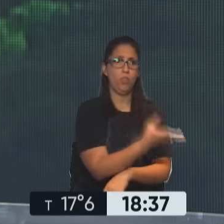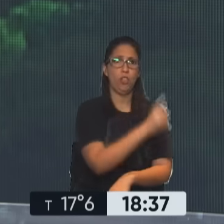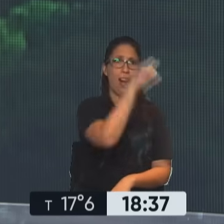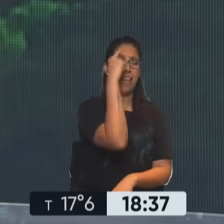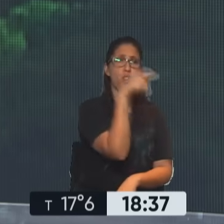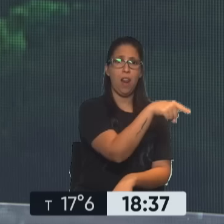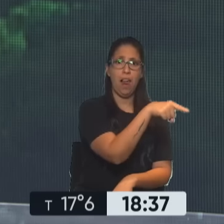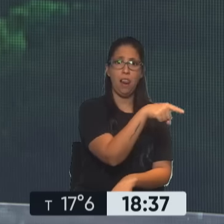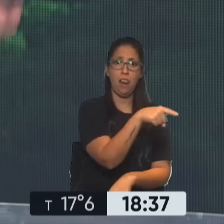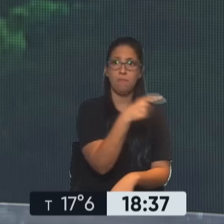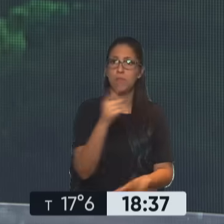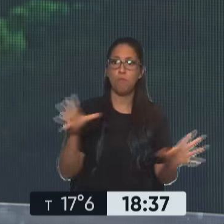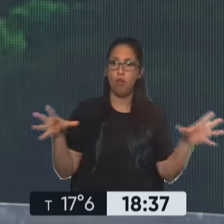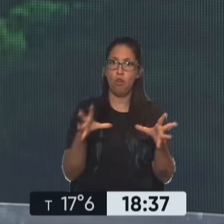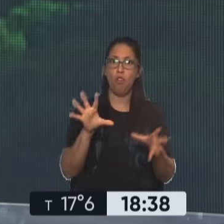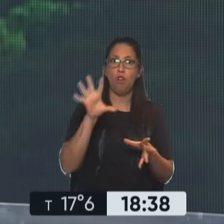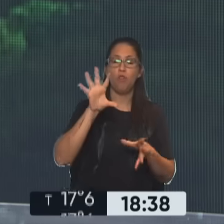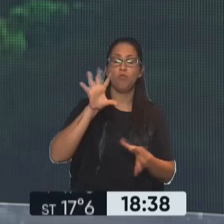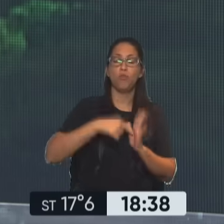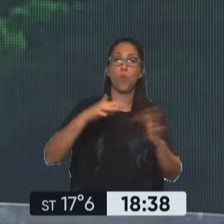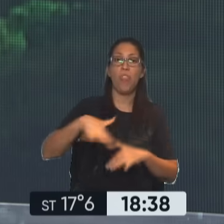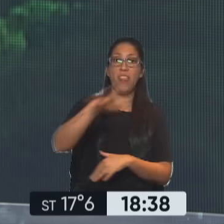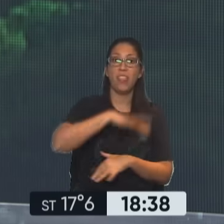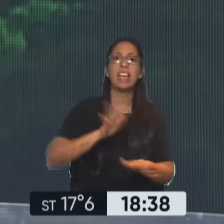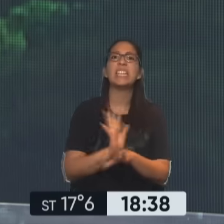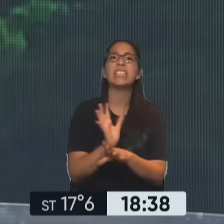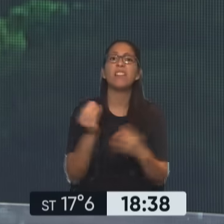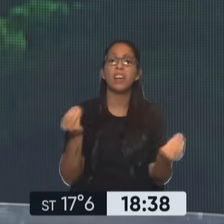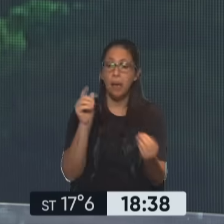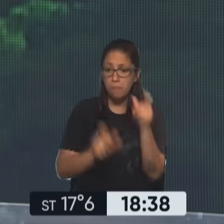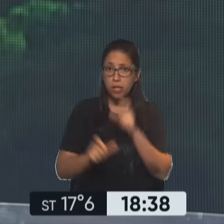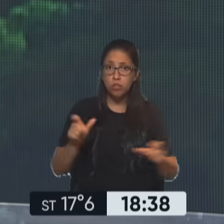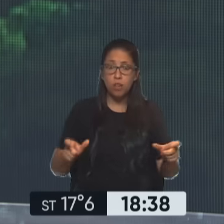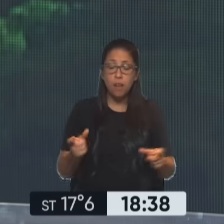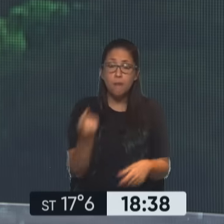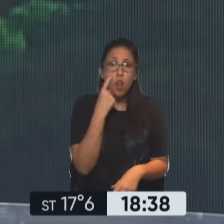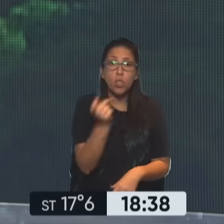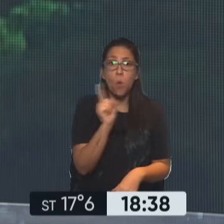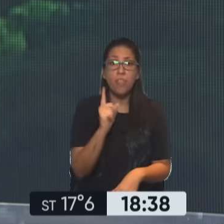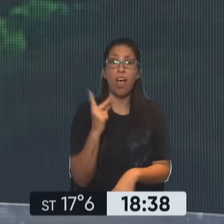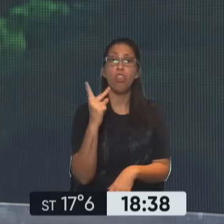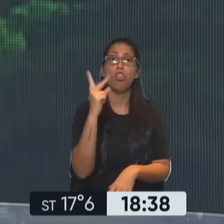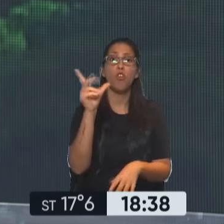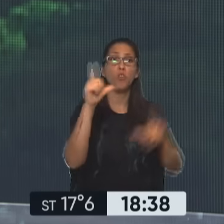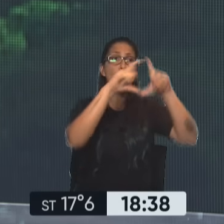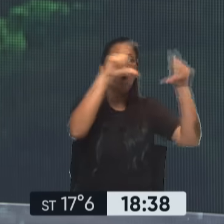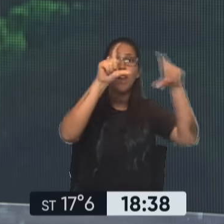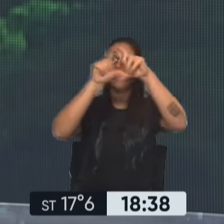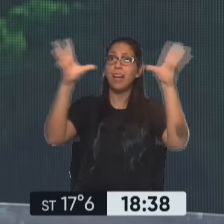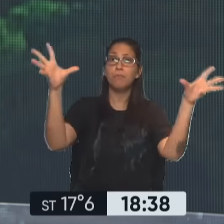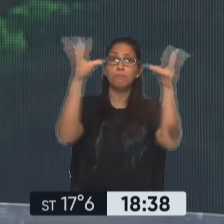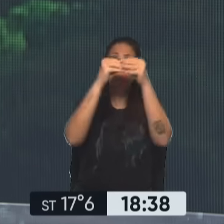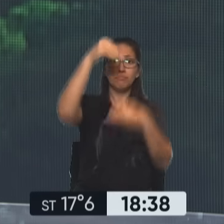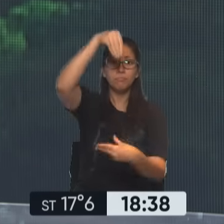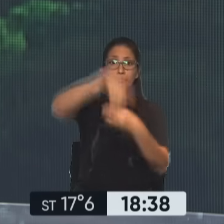todo eso dentro de la ciudad de Buenos Aires. ¿Qué significa eso? La gente no se dio cuenta que tenía que votar. Se confundió, sí. No se dio cuenta, o